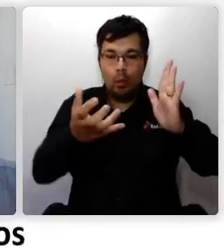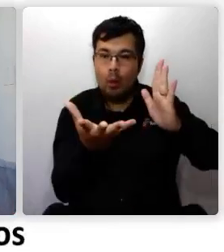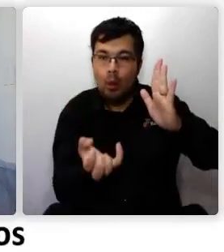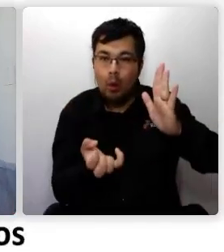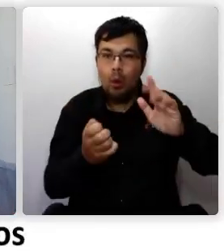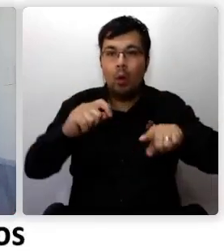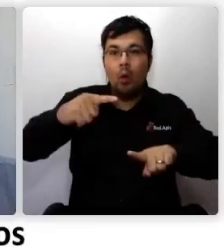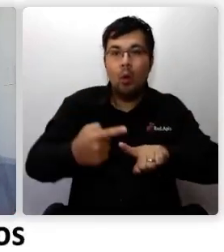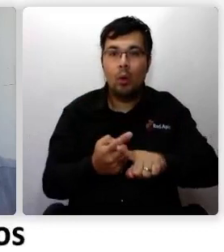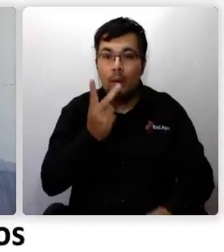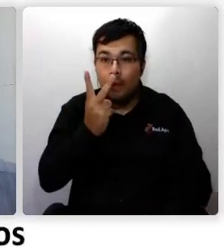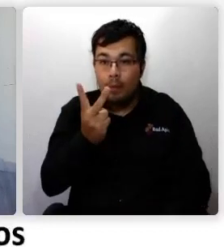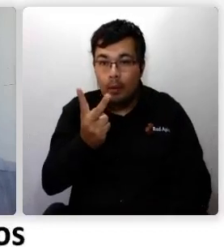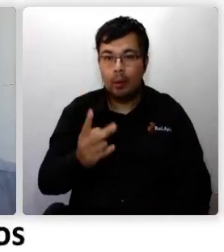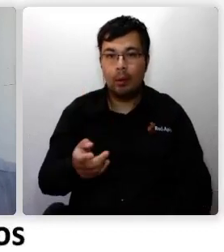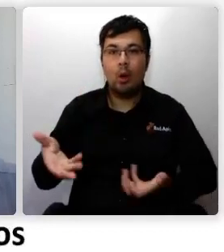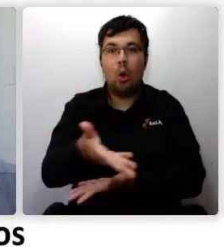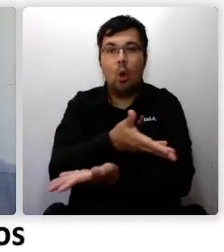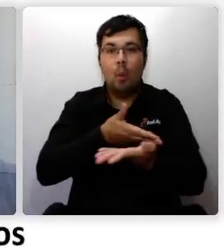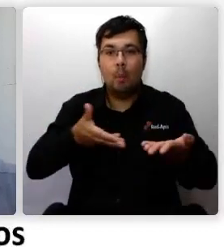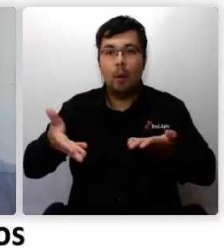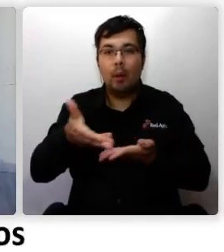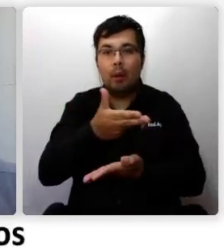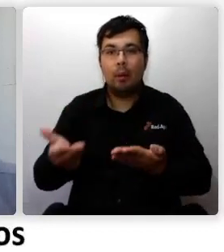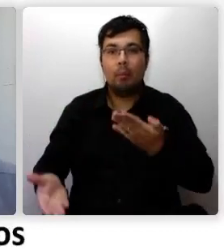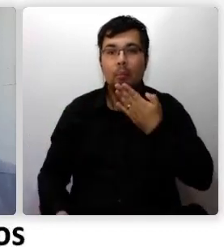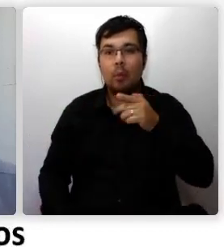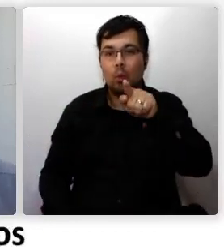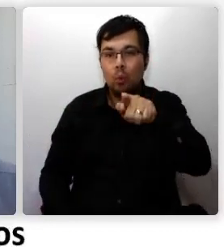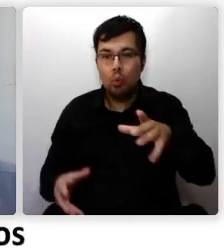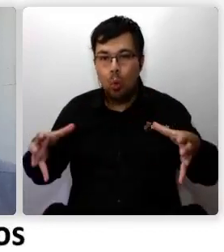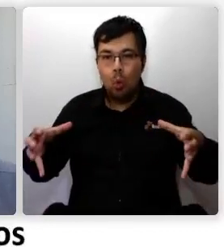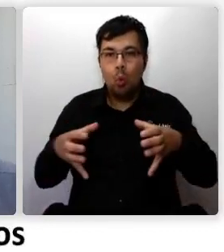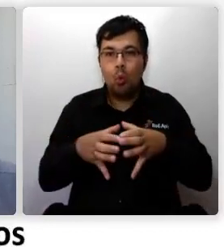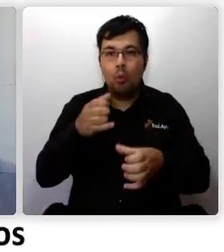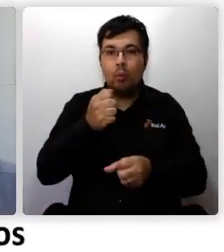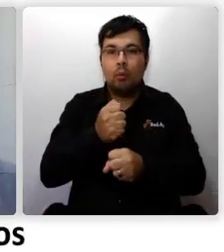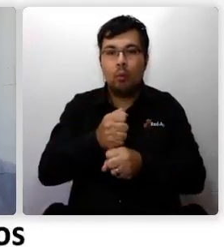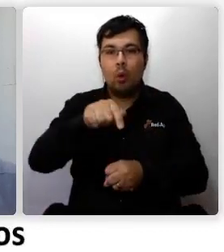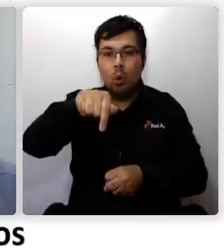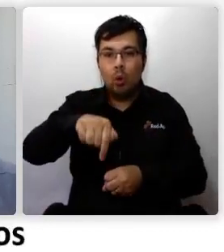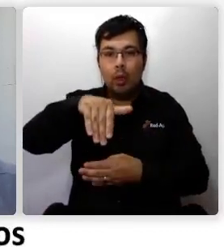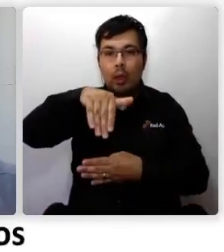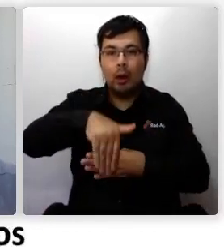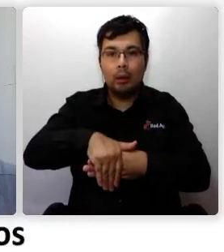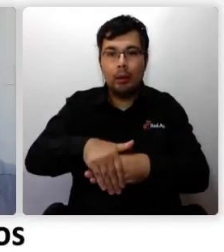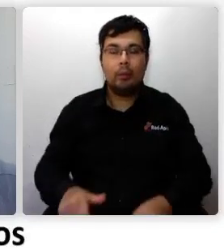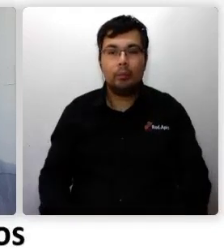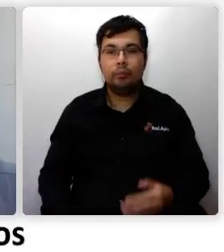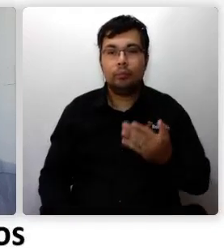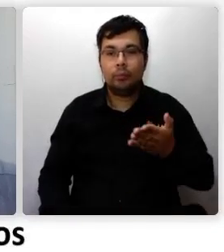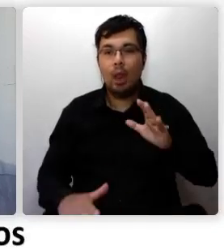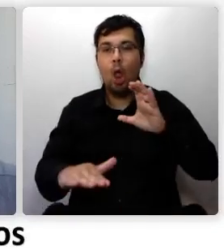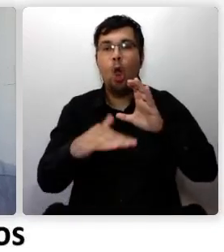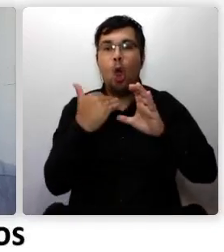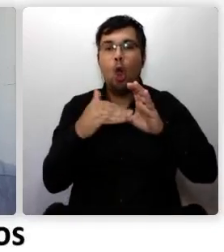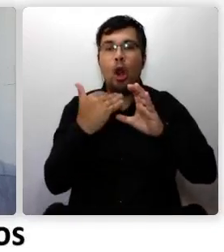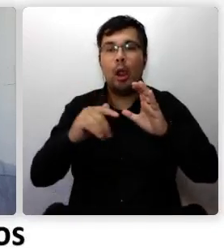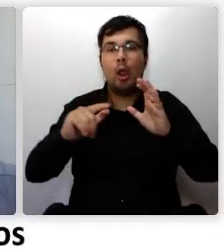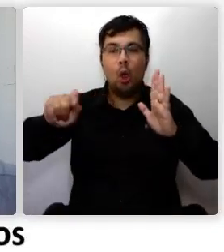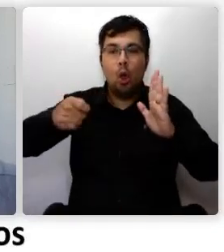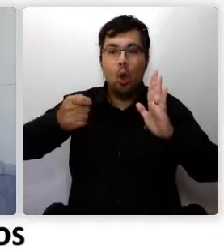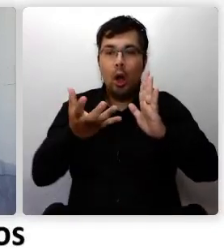revisar, para que lo puedan compartir a lo mejor con su equipo de trabajo. Hoy por la tarde, dicho correo electrónico con la grabación y las